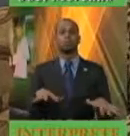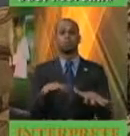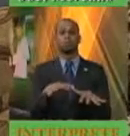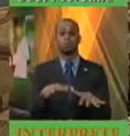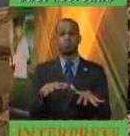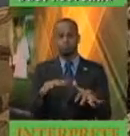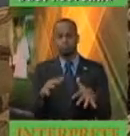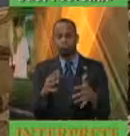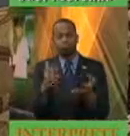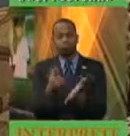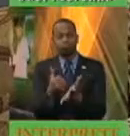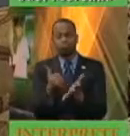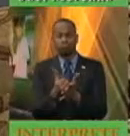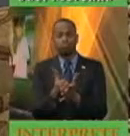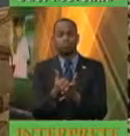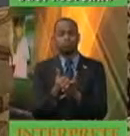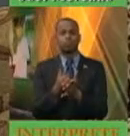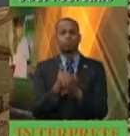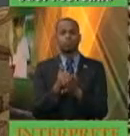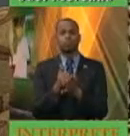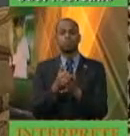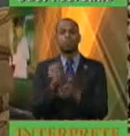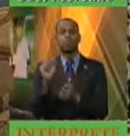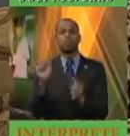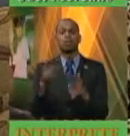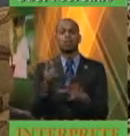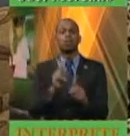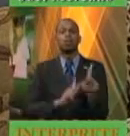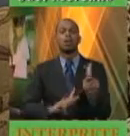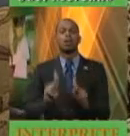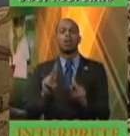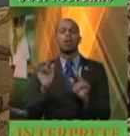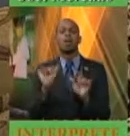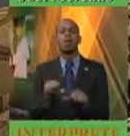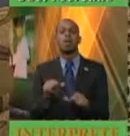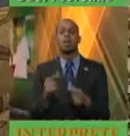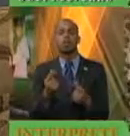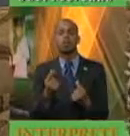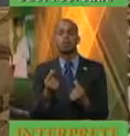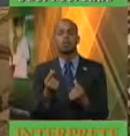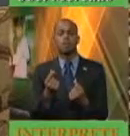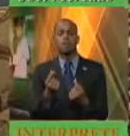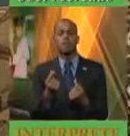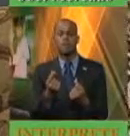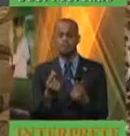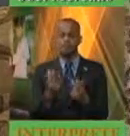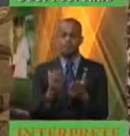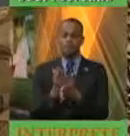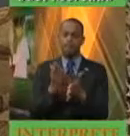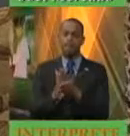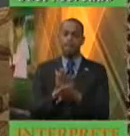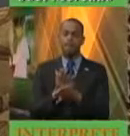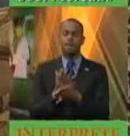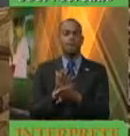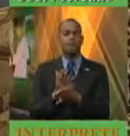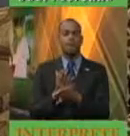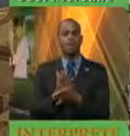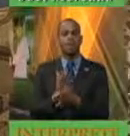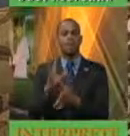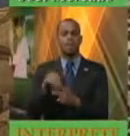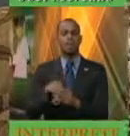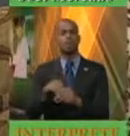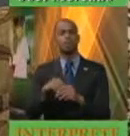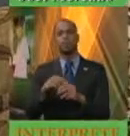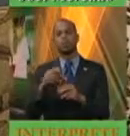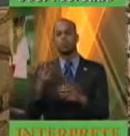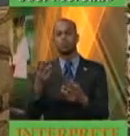está ayudando a que todas las personas tengan, ejerzan el derecho de